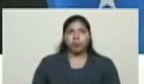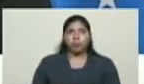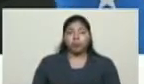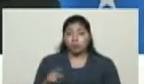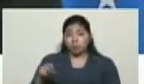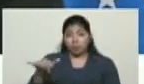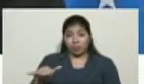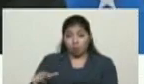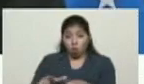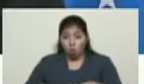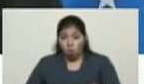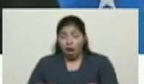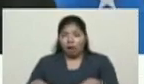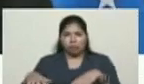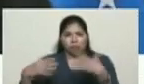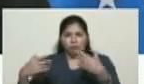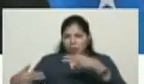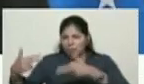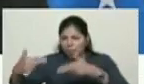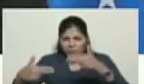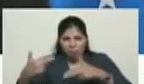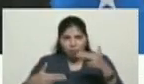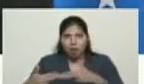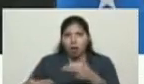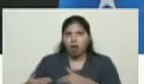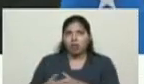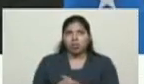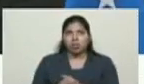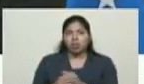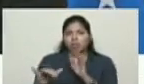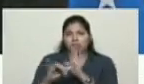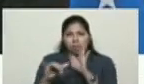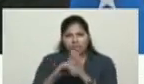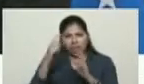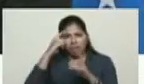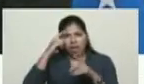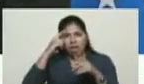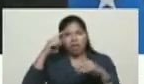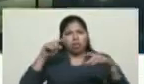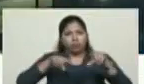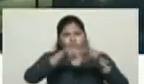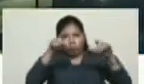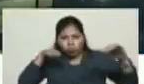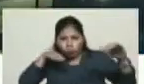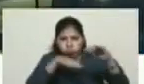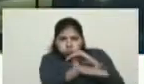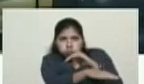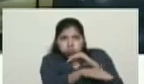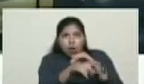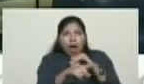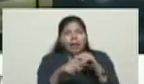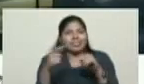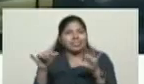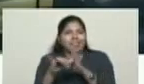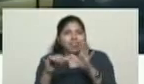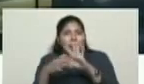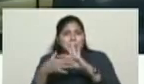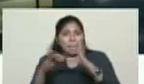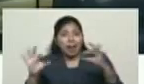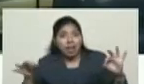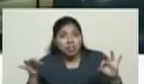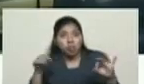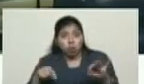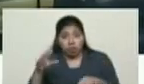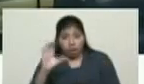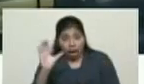suceso, que fue cerca del túnel del Paraíso, acá en el Distrito Capital, después de una persecución,